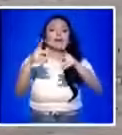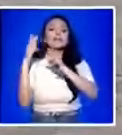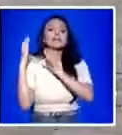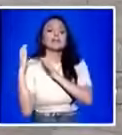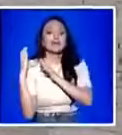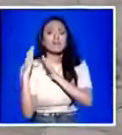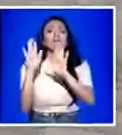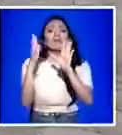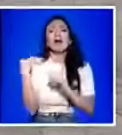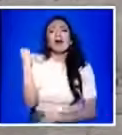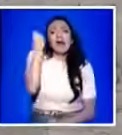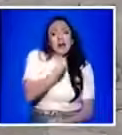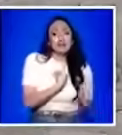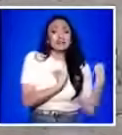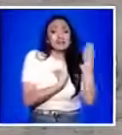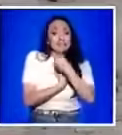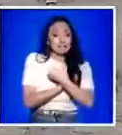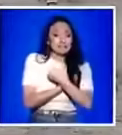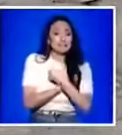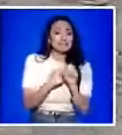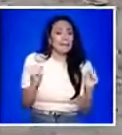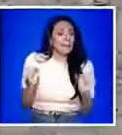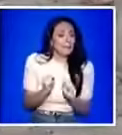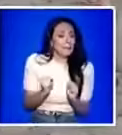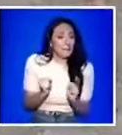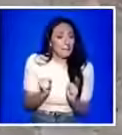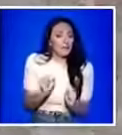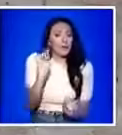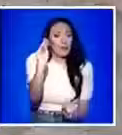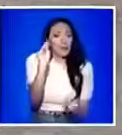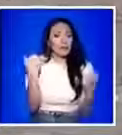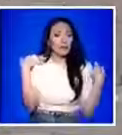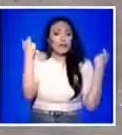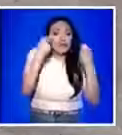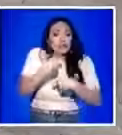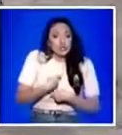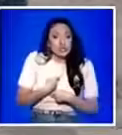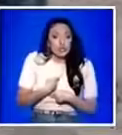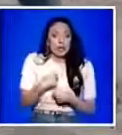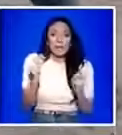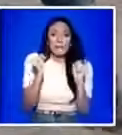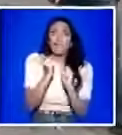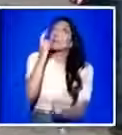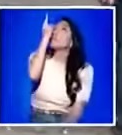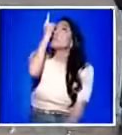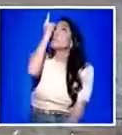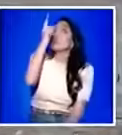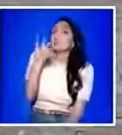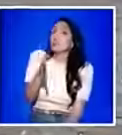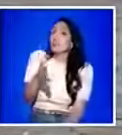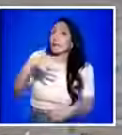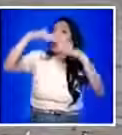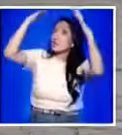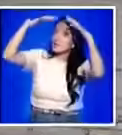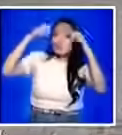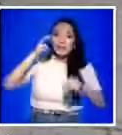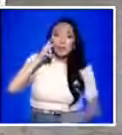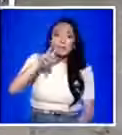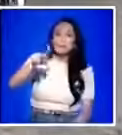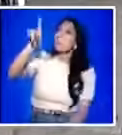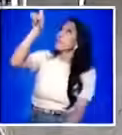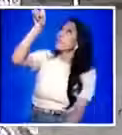salga abrigado, salga con un ponchito, salga con una buena chompa porque hace mucho frío y amenaza con llover. Miren el cielo cómo